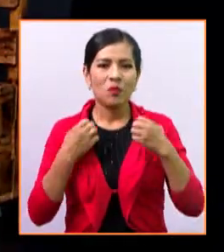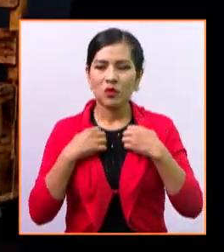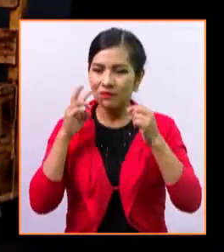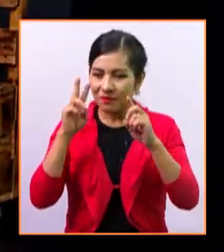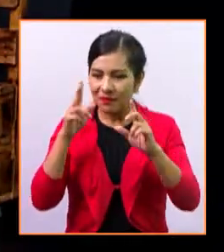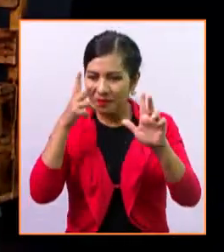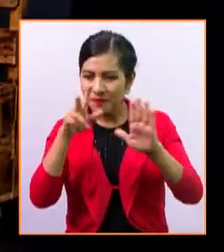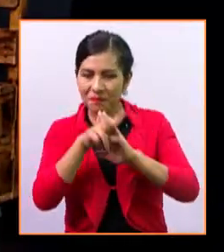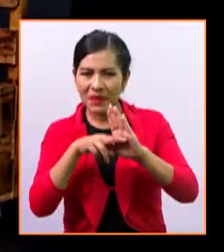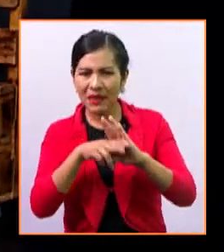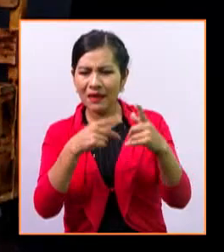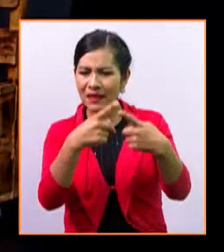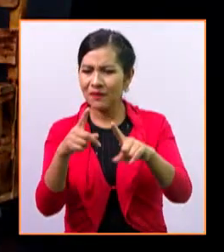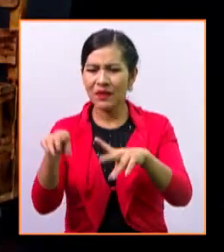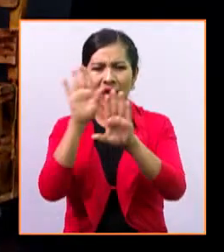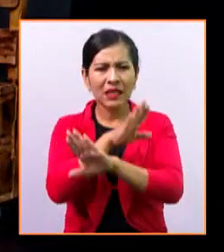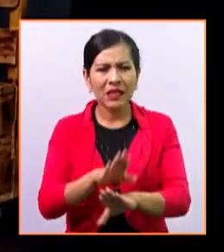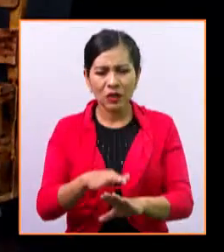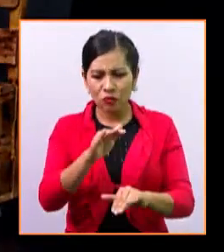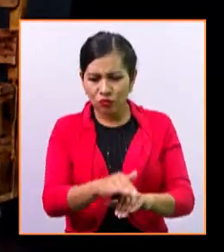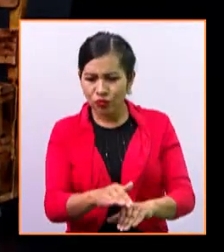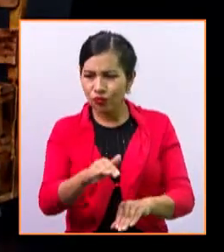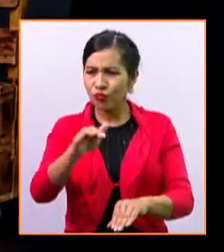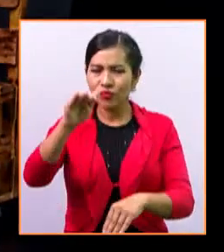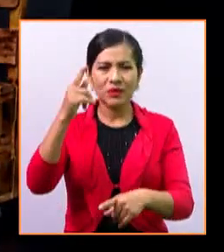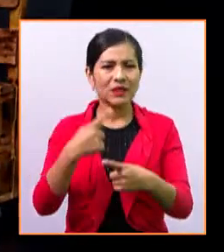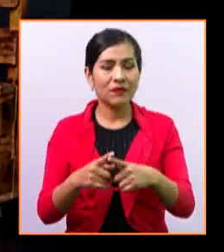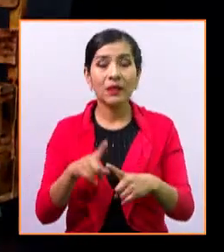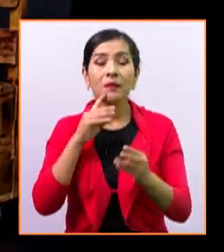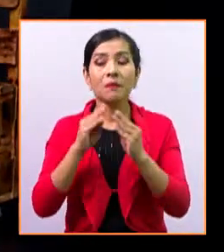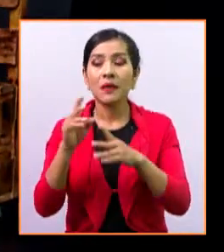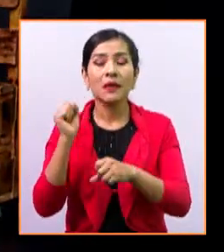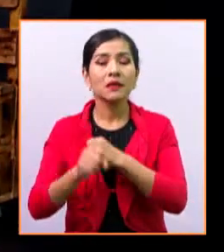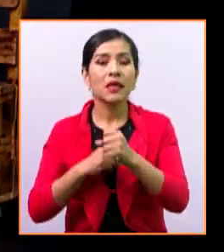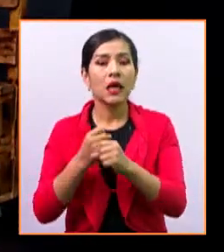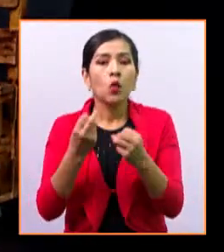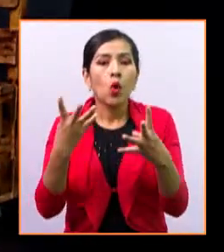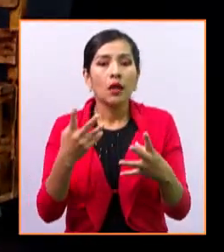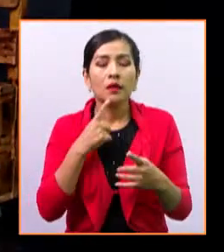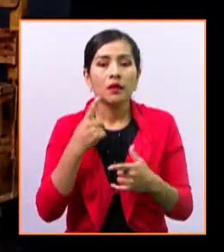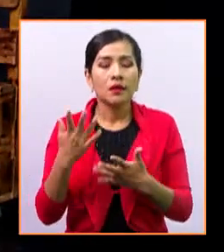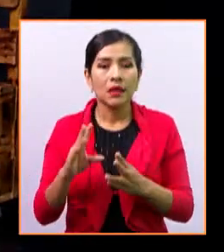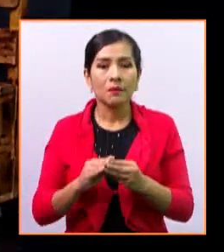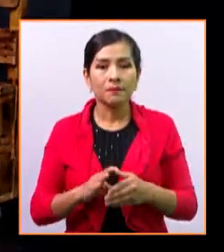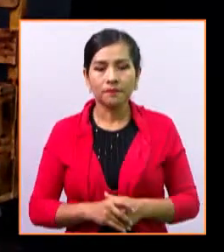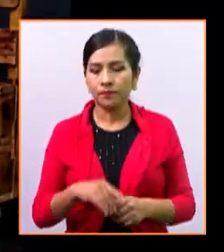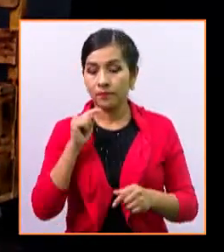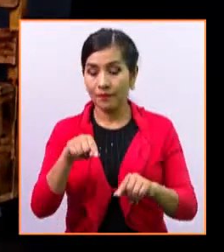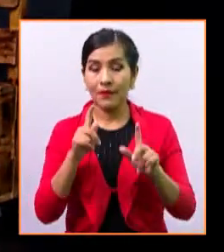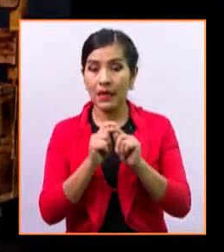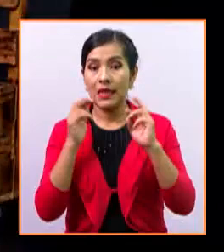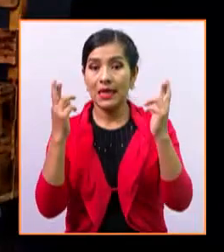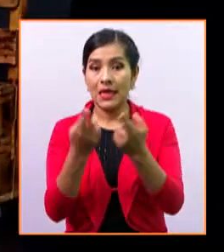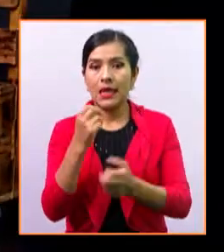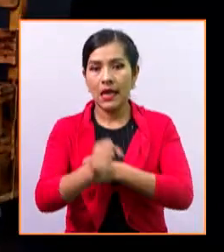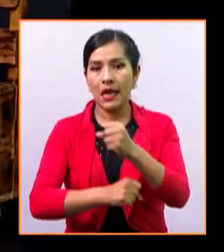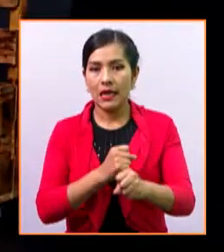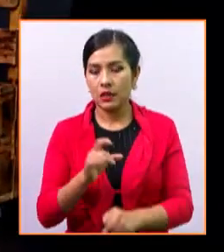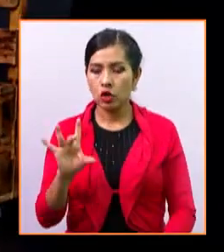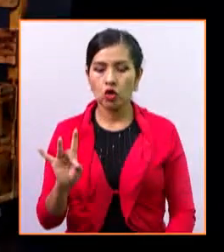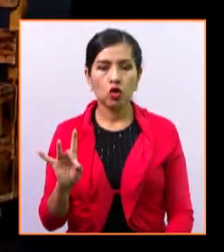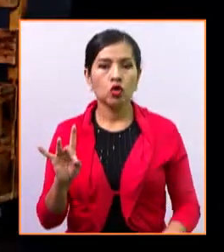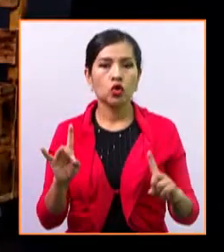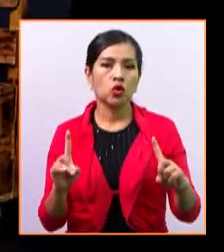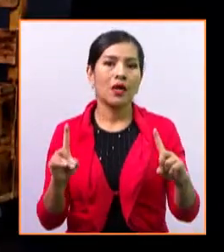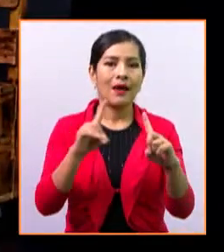imágenes donde veíamos a unos niños chiquititos. ¿De qué edad era el menor o la menor? Este taller de 8 a 14 años de